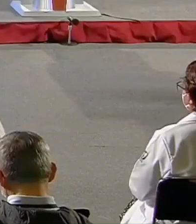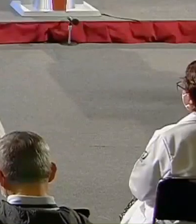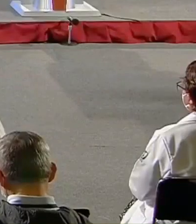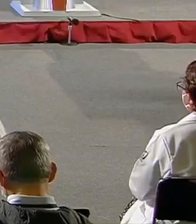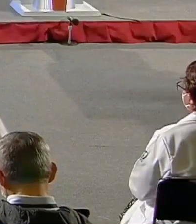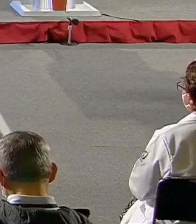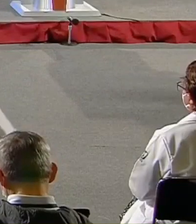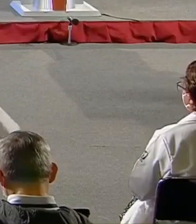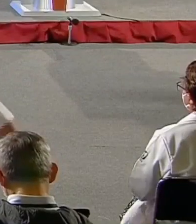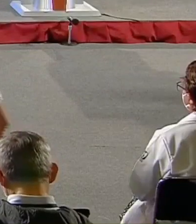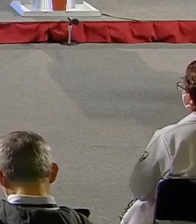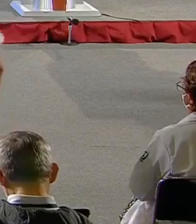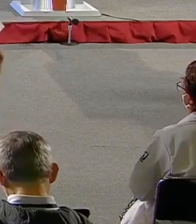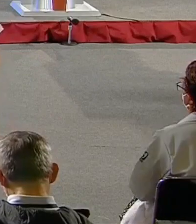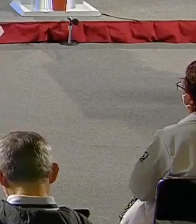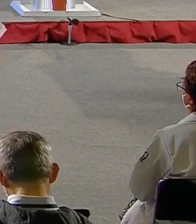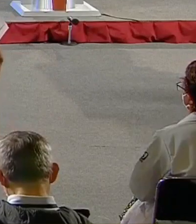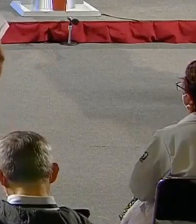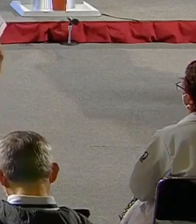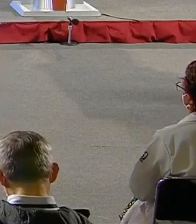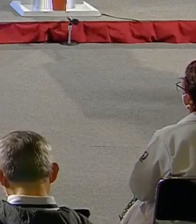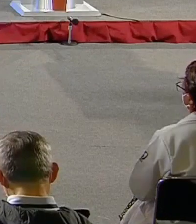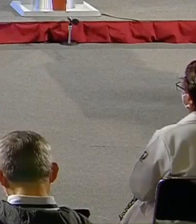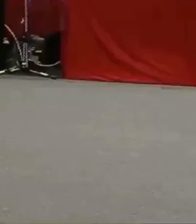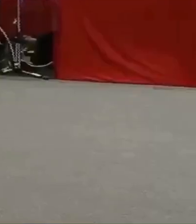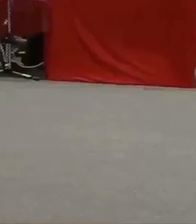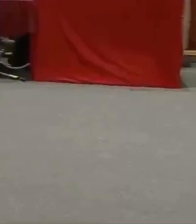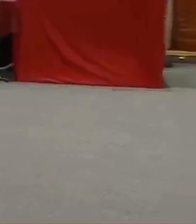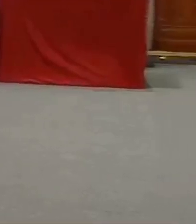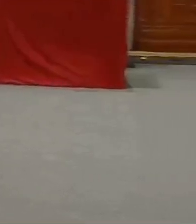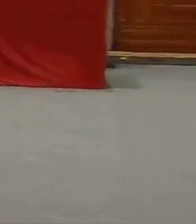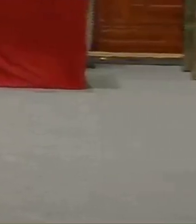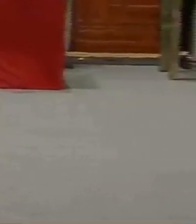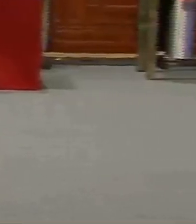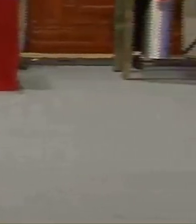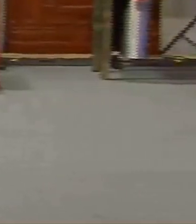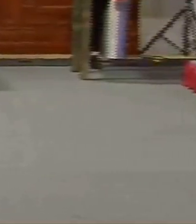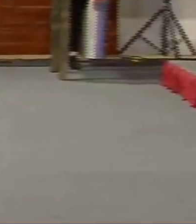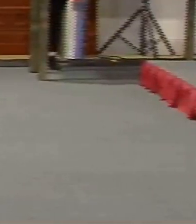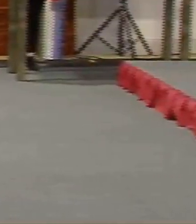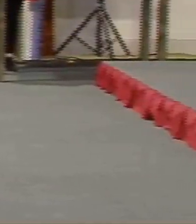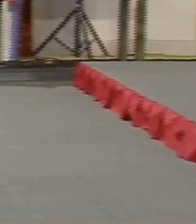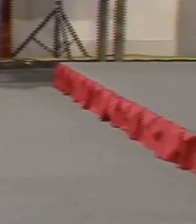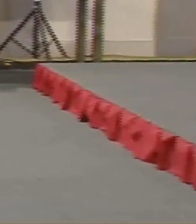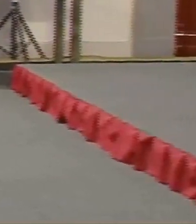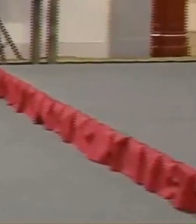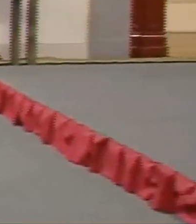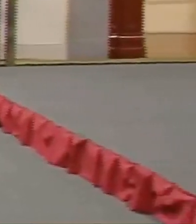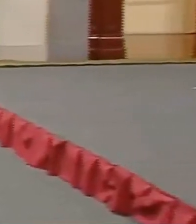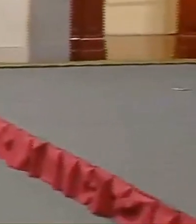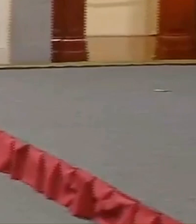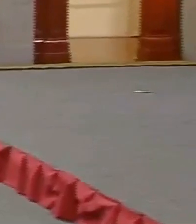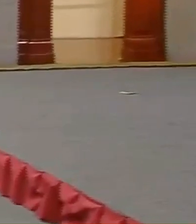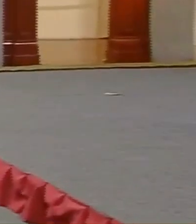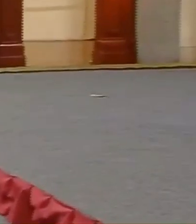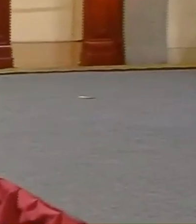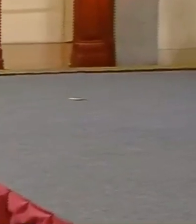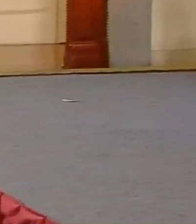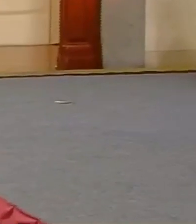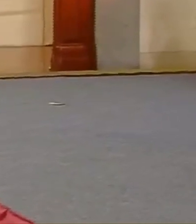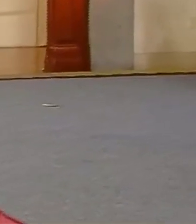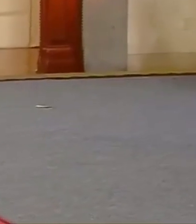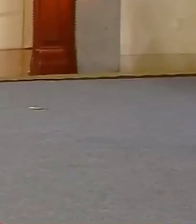Por parte de la Secretaría de Marina, el tercer maestre y técnico inhaloterapista Jorge Aarón Cortés